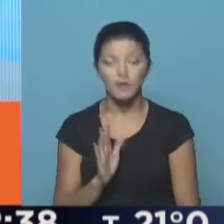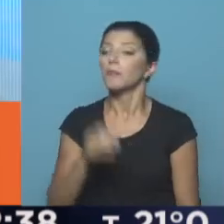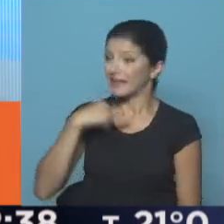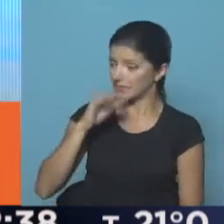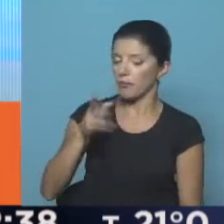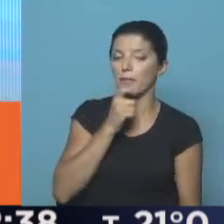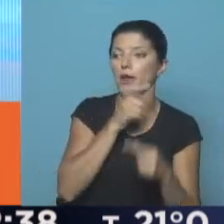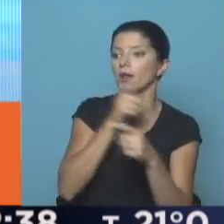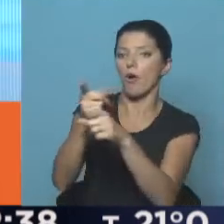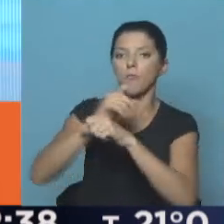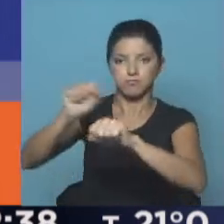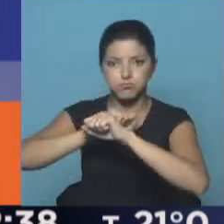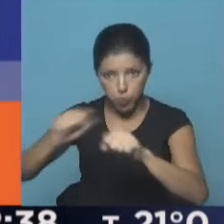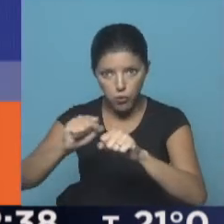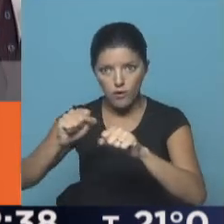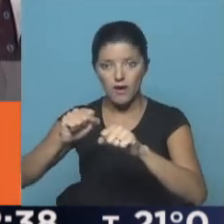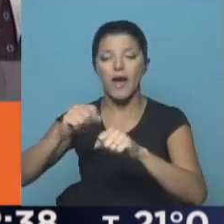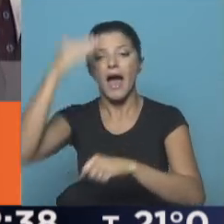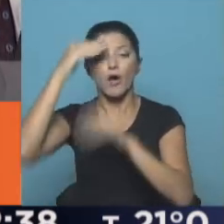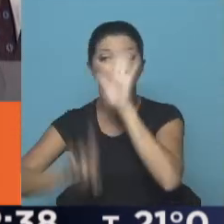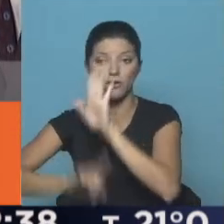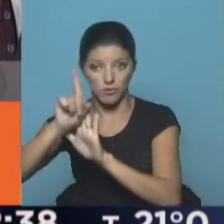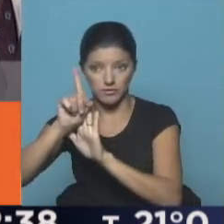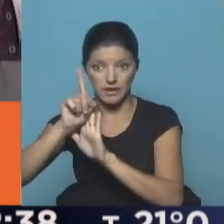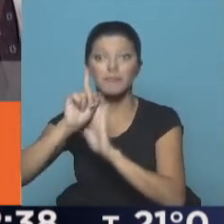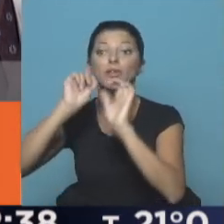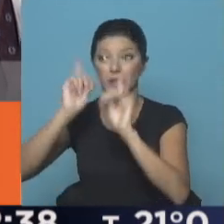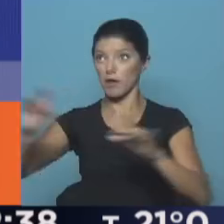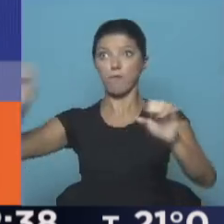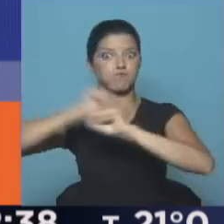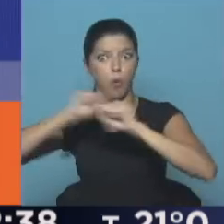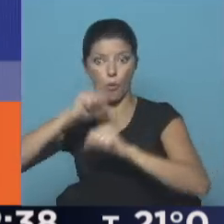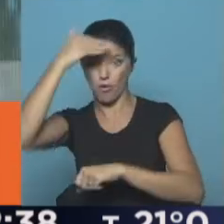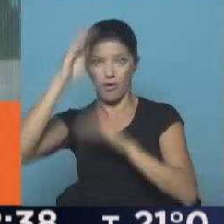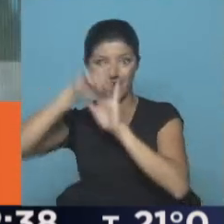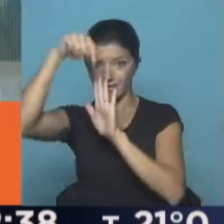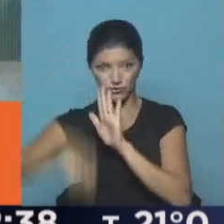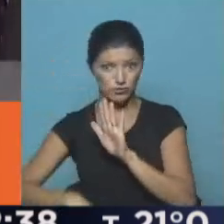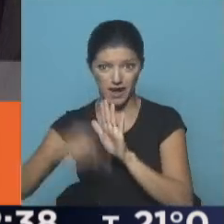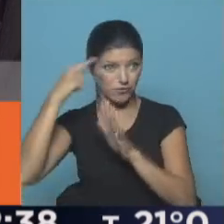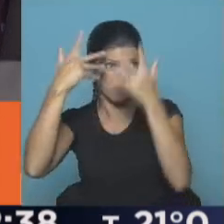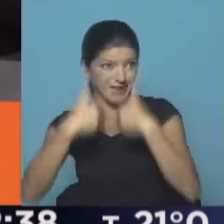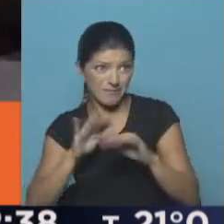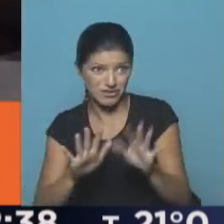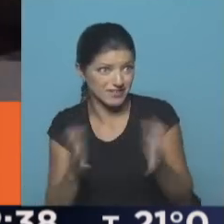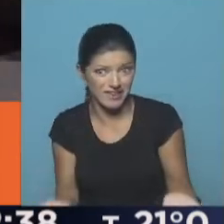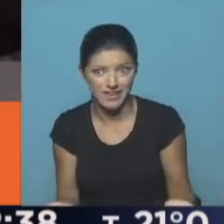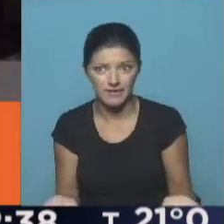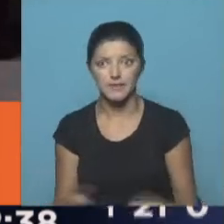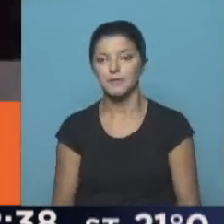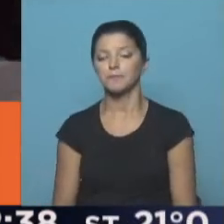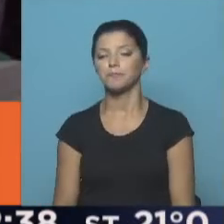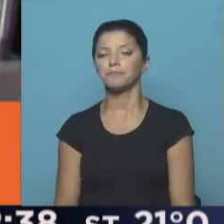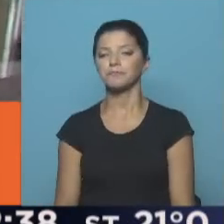Corea del Norte y volás a tu socio y aliado Corea del Sur, porque inmediatamente la respuesta sería así, ¿no? Bueno, de eso se trata. Hay